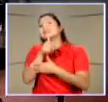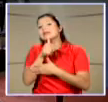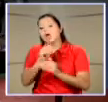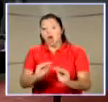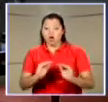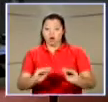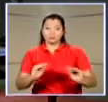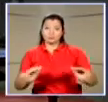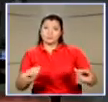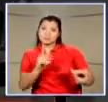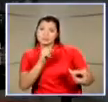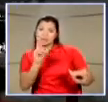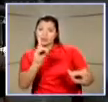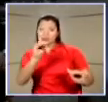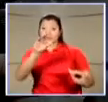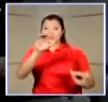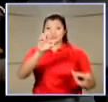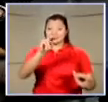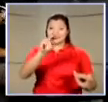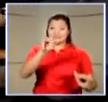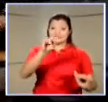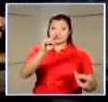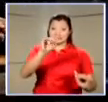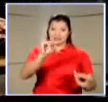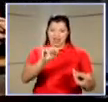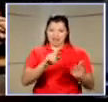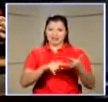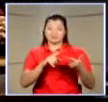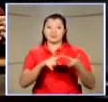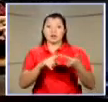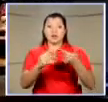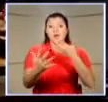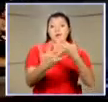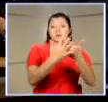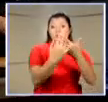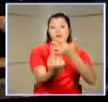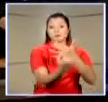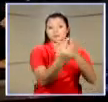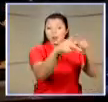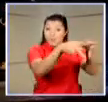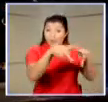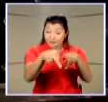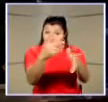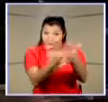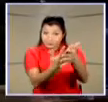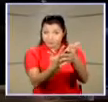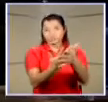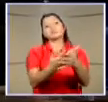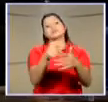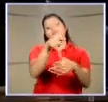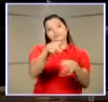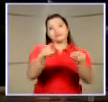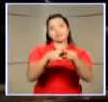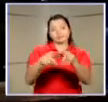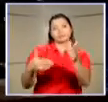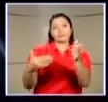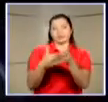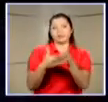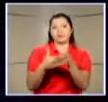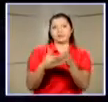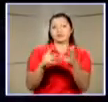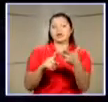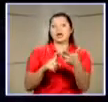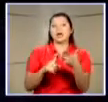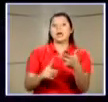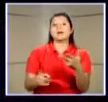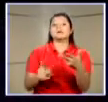los Sensinay, las personas privadas de libertad, por ejemplo, que se va a agravar mucho ya de por sí